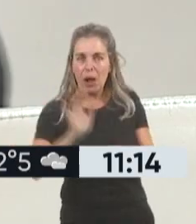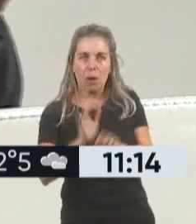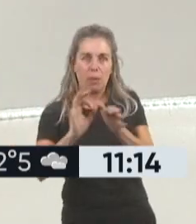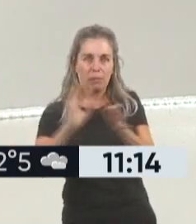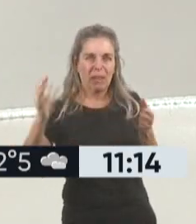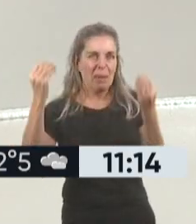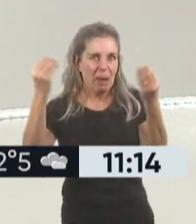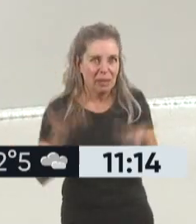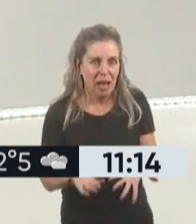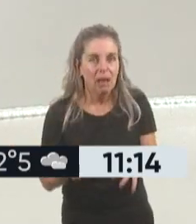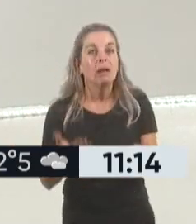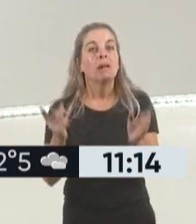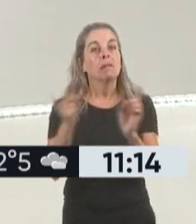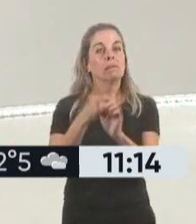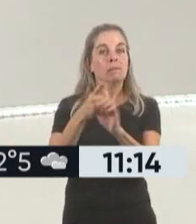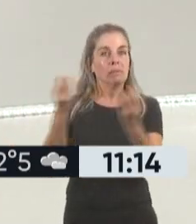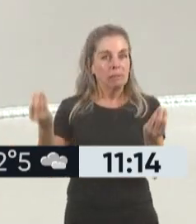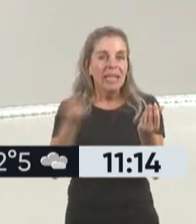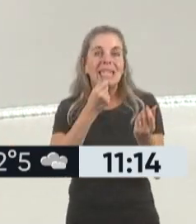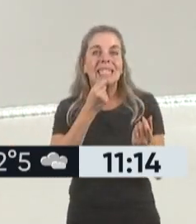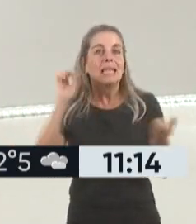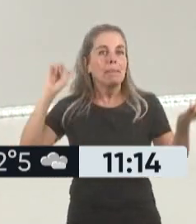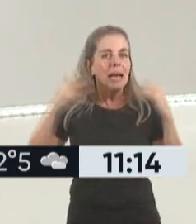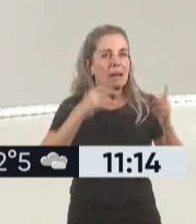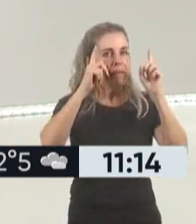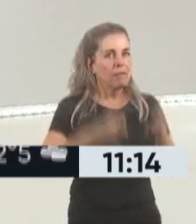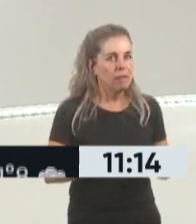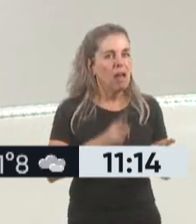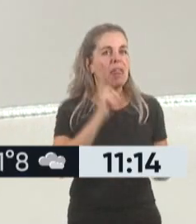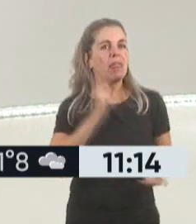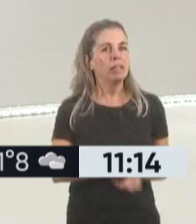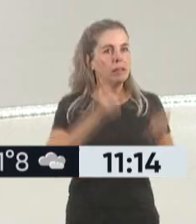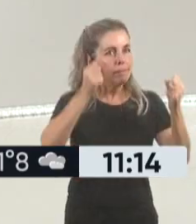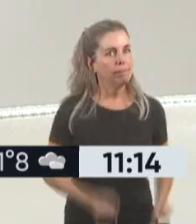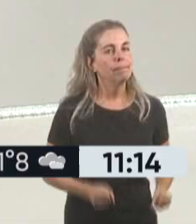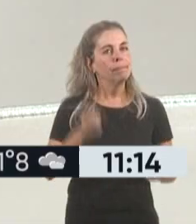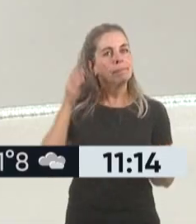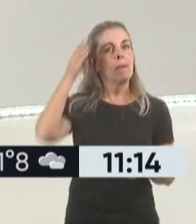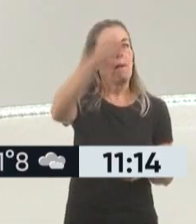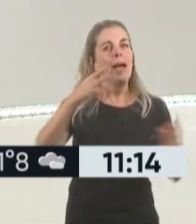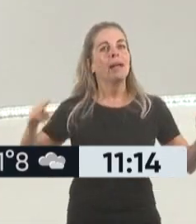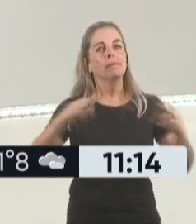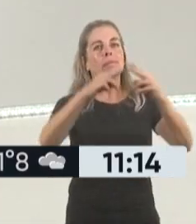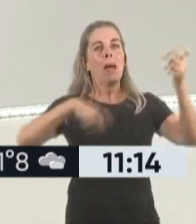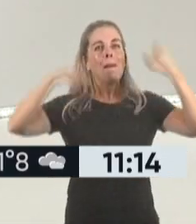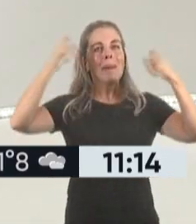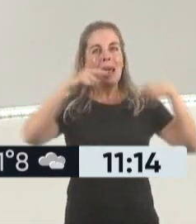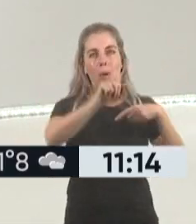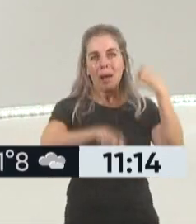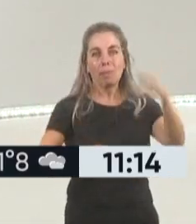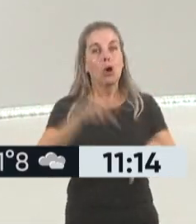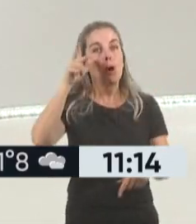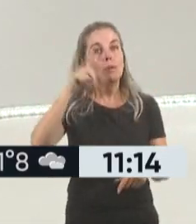declaraciones y si el presidente sostiene o mantiene su decisión de ir a la cumbre del Mercosur en Paraguay el próximo 8 de